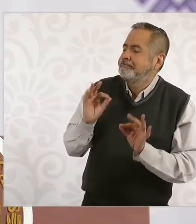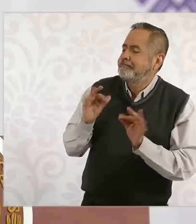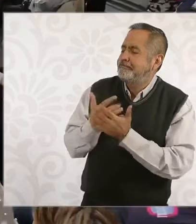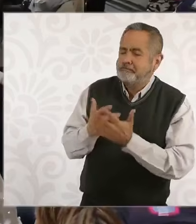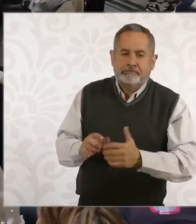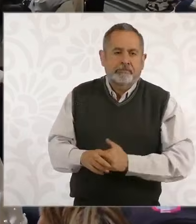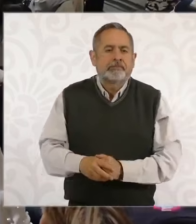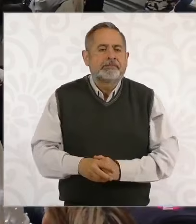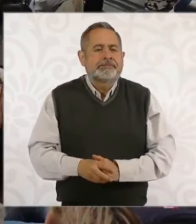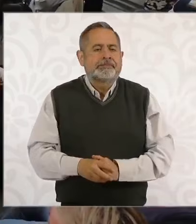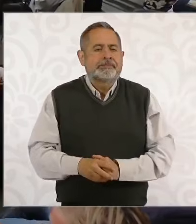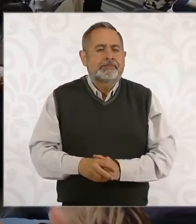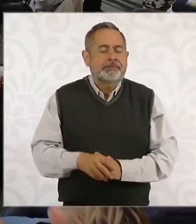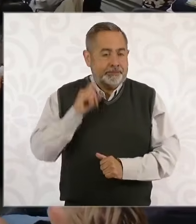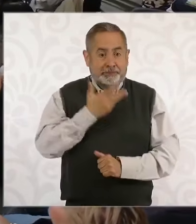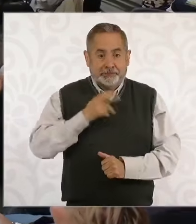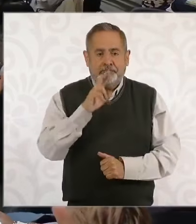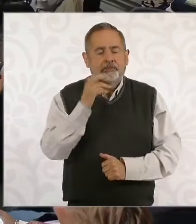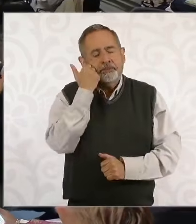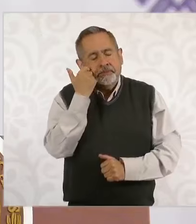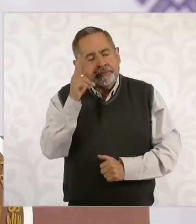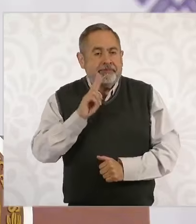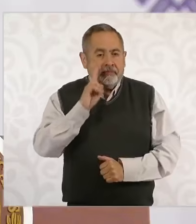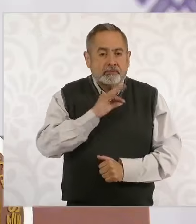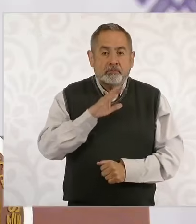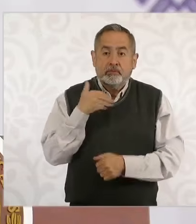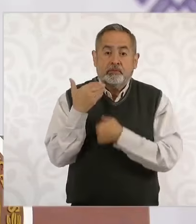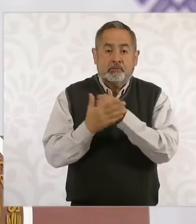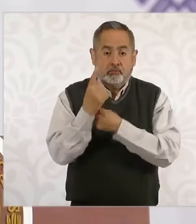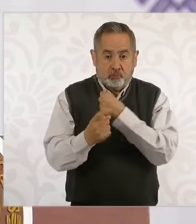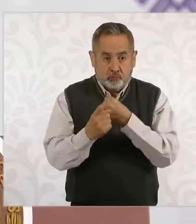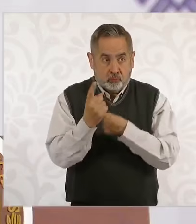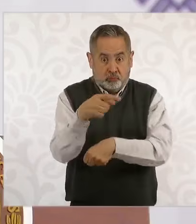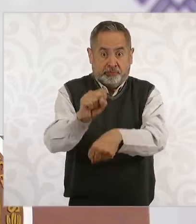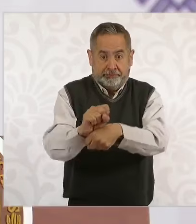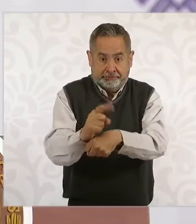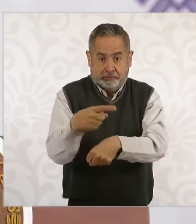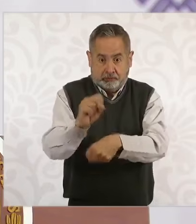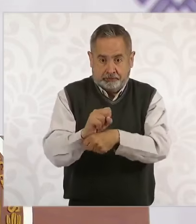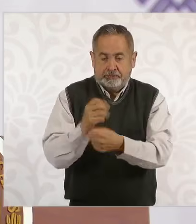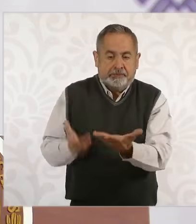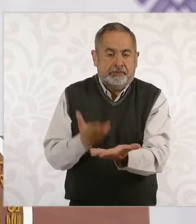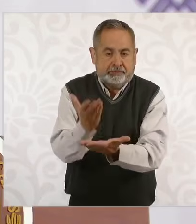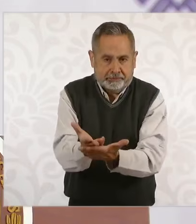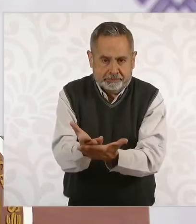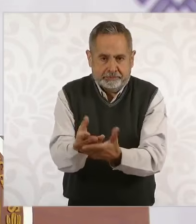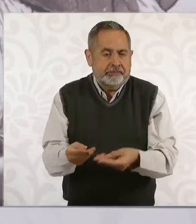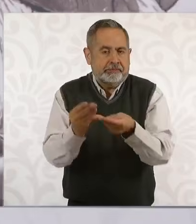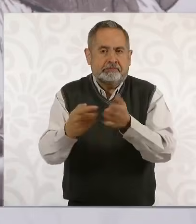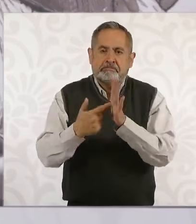Yo quisiera que se presentara la próxima semana, pero no estoy segura si ya va a estar y si no, en